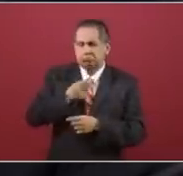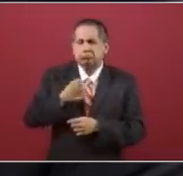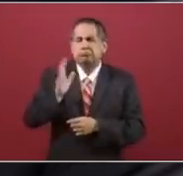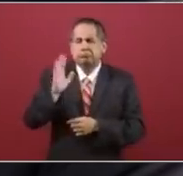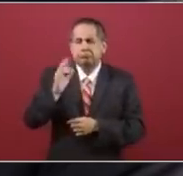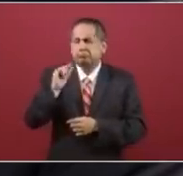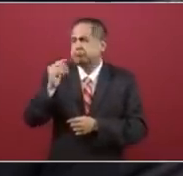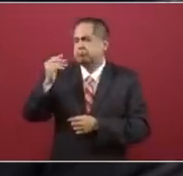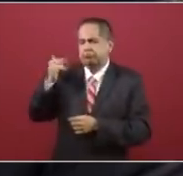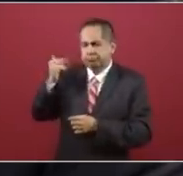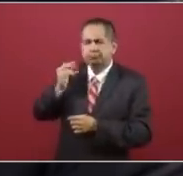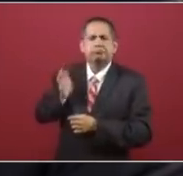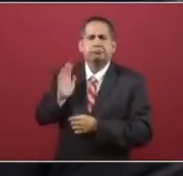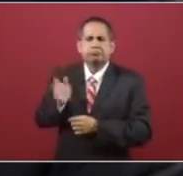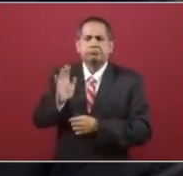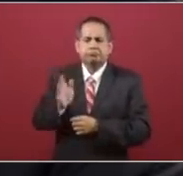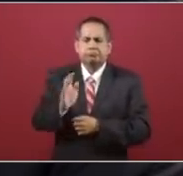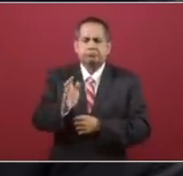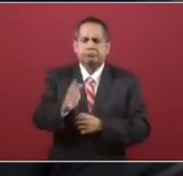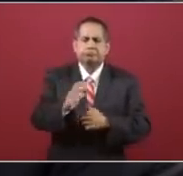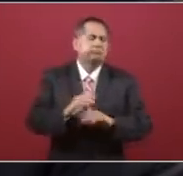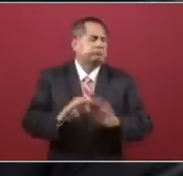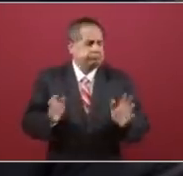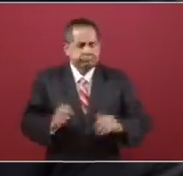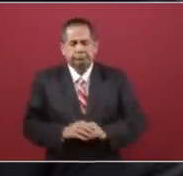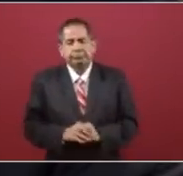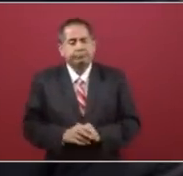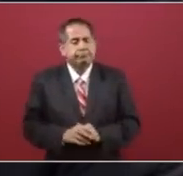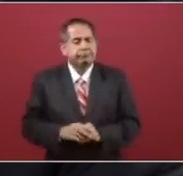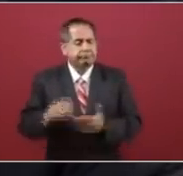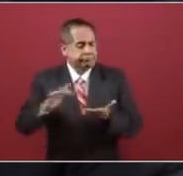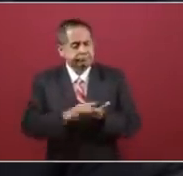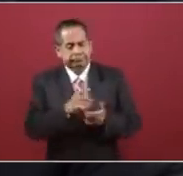recibieron ese apoyo.